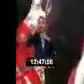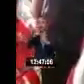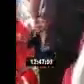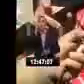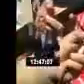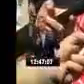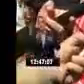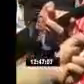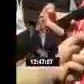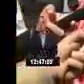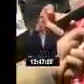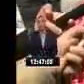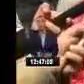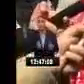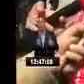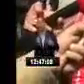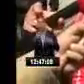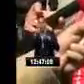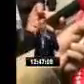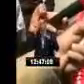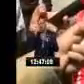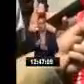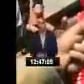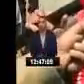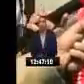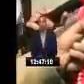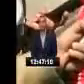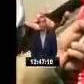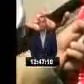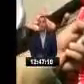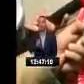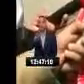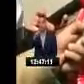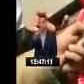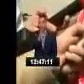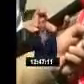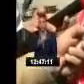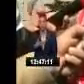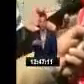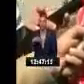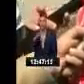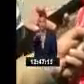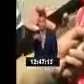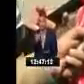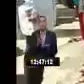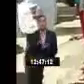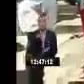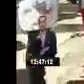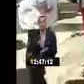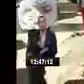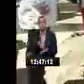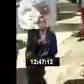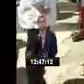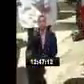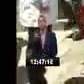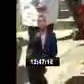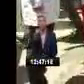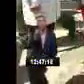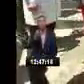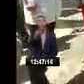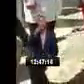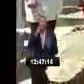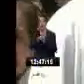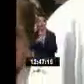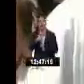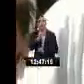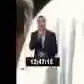los usuarios es una excelente noticia que el señor vicepresidente pues haya se haya hecho presente con barriga fue quien denunció